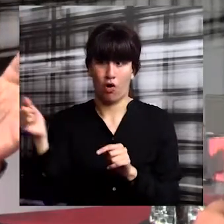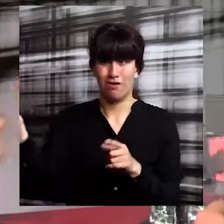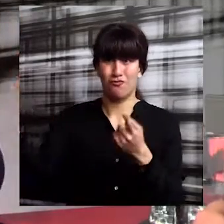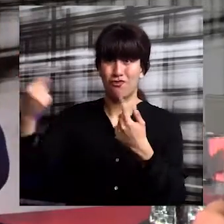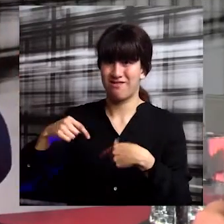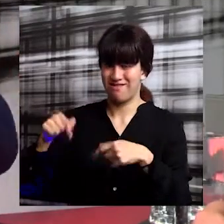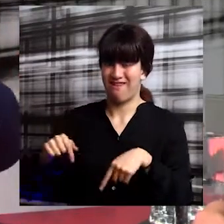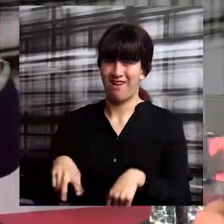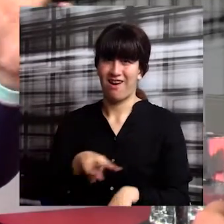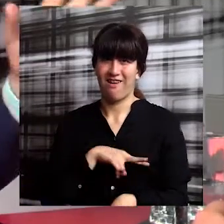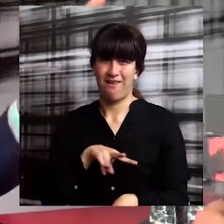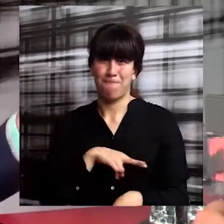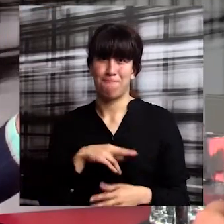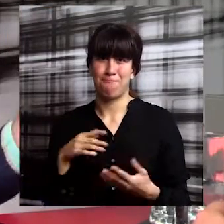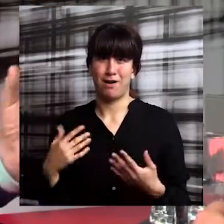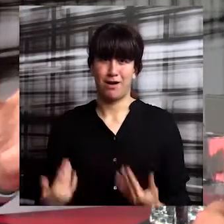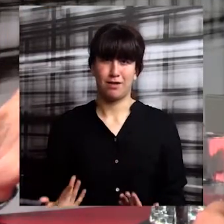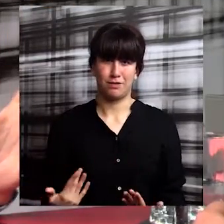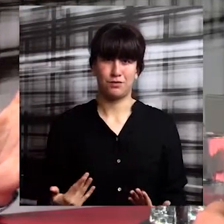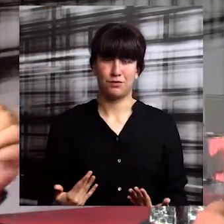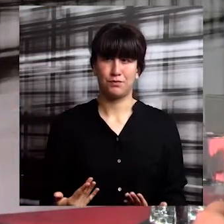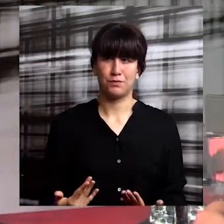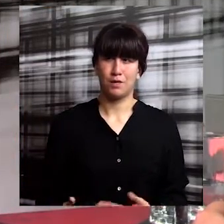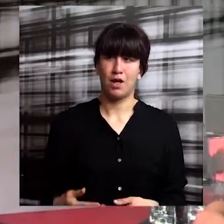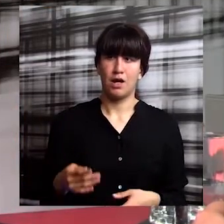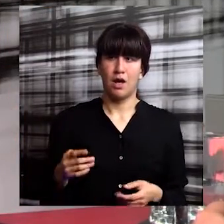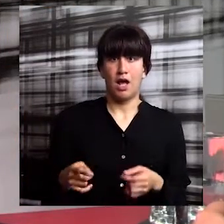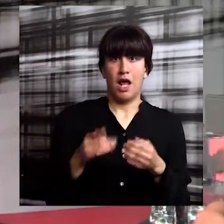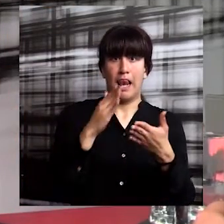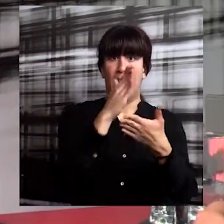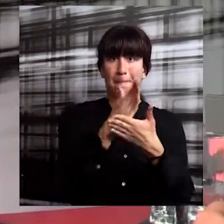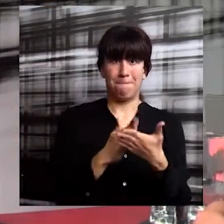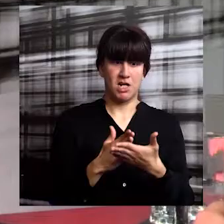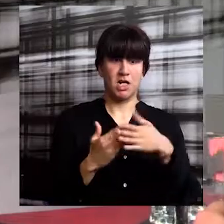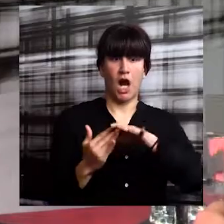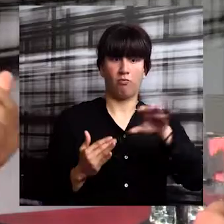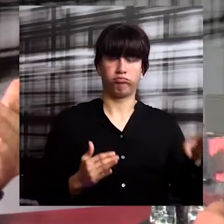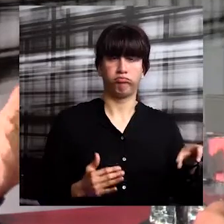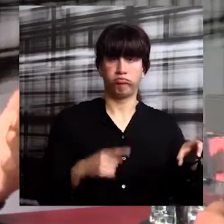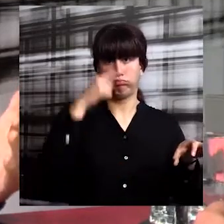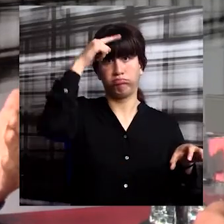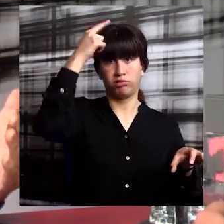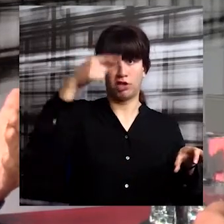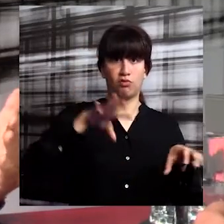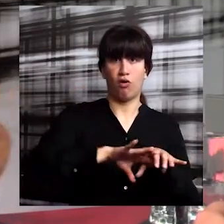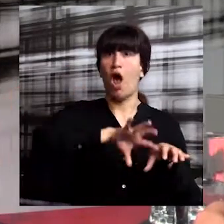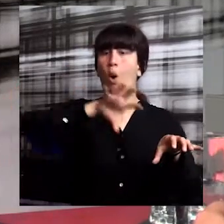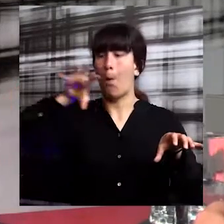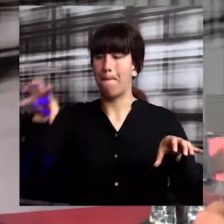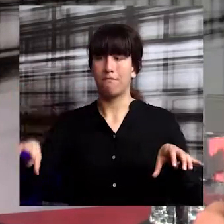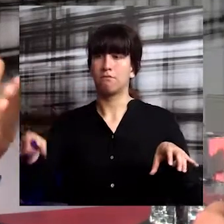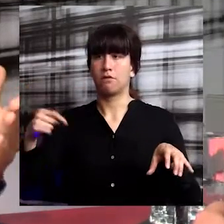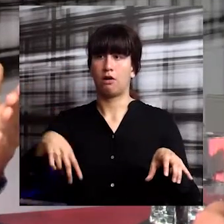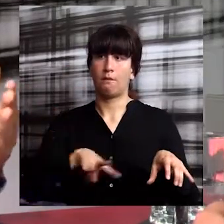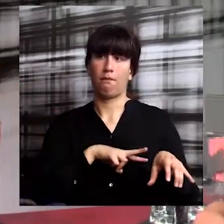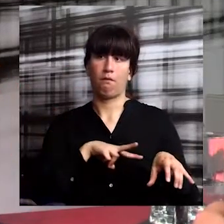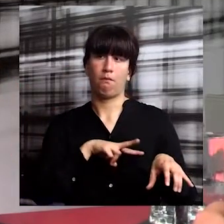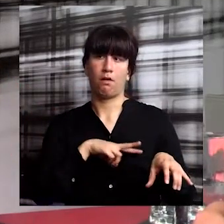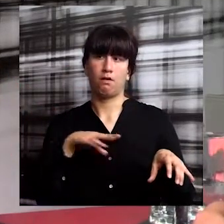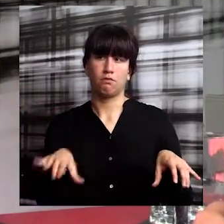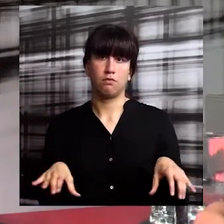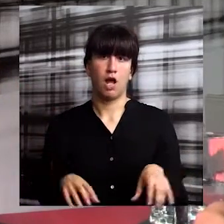hace algunos años, la mitad se fue para San Antonio y la otra mitad se quedó en Valparaíso. Esto no ha seguido creciendo. La demanda no